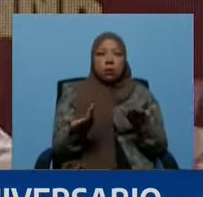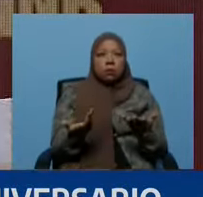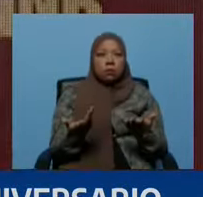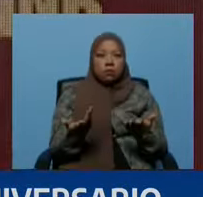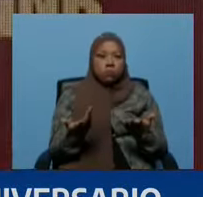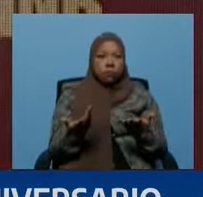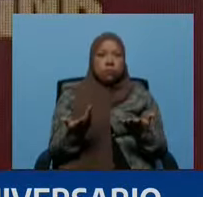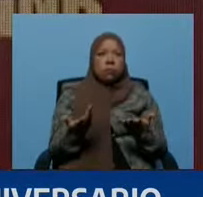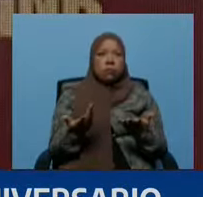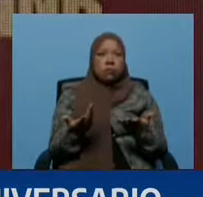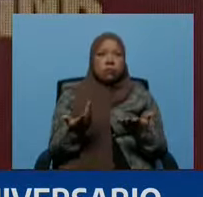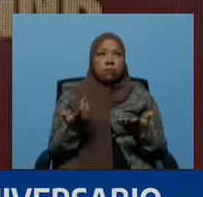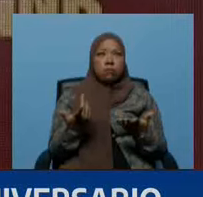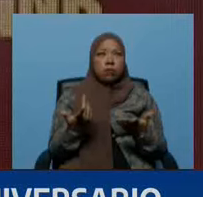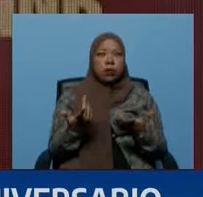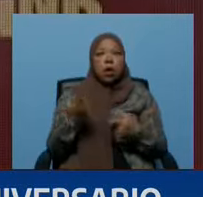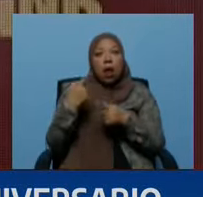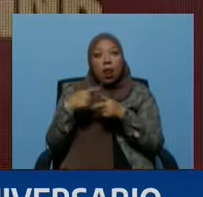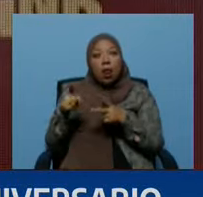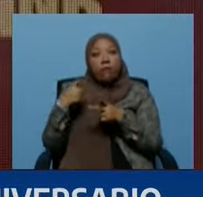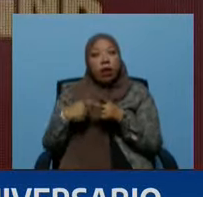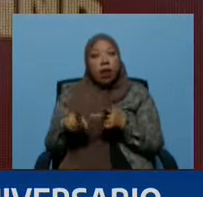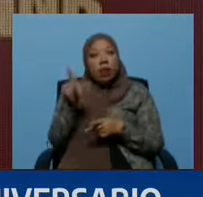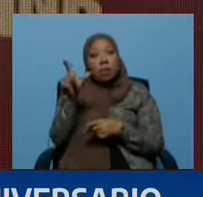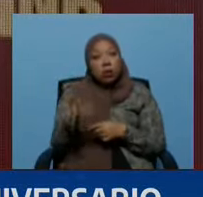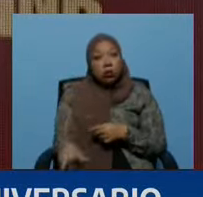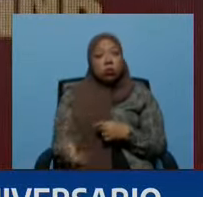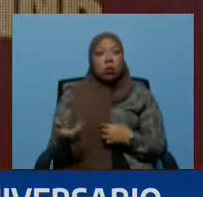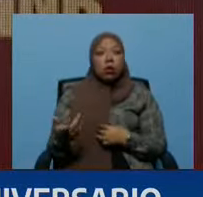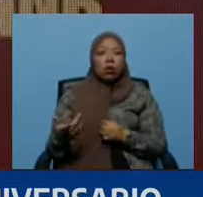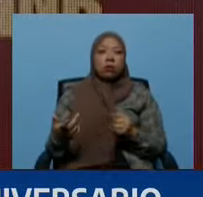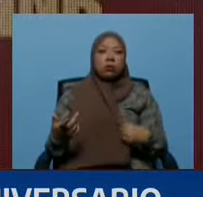Ahí condecoré a varios